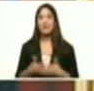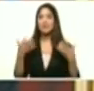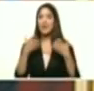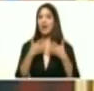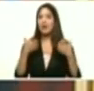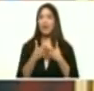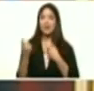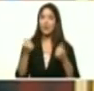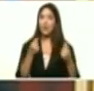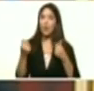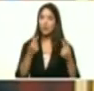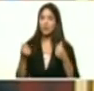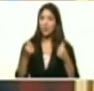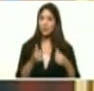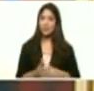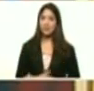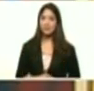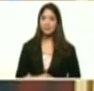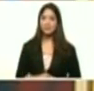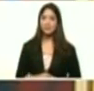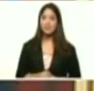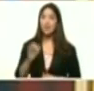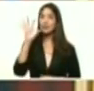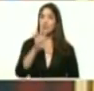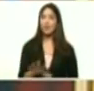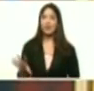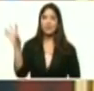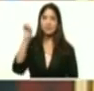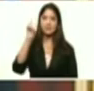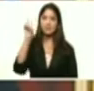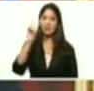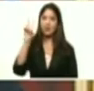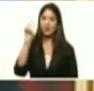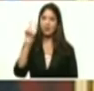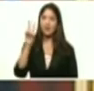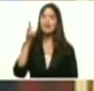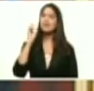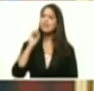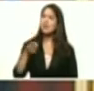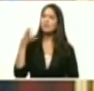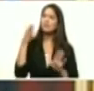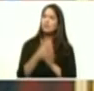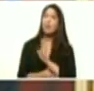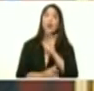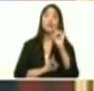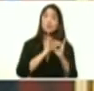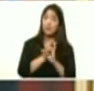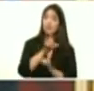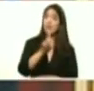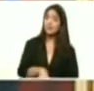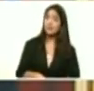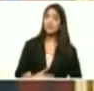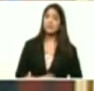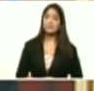guerra económica a nivel nacional y todo lo que tiene que ver con lo internacional también,